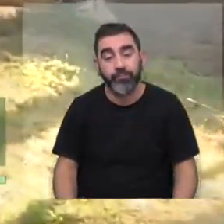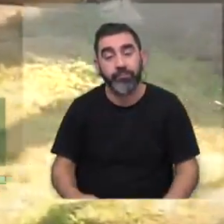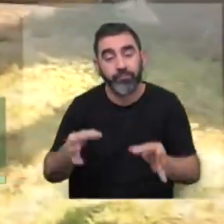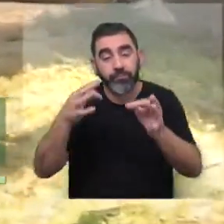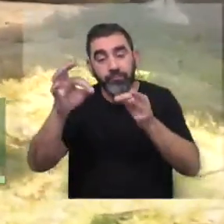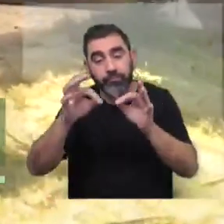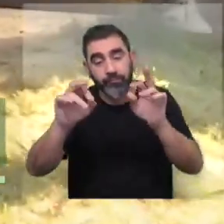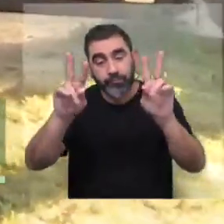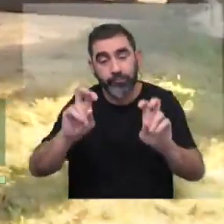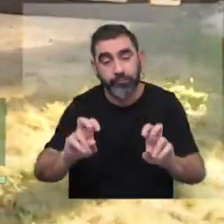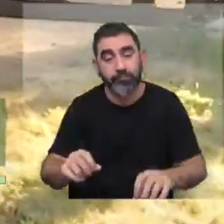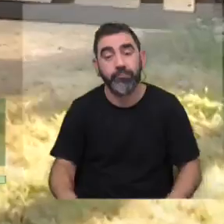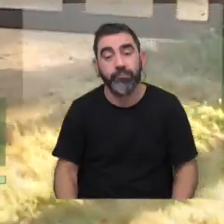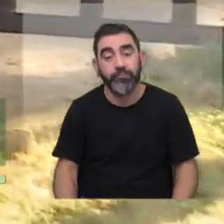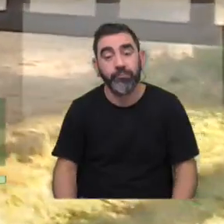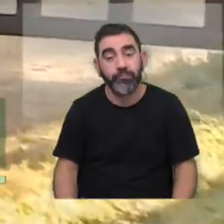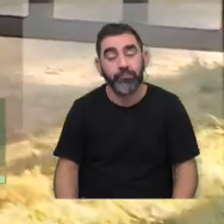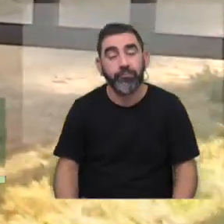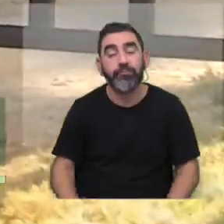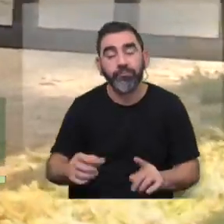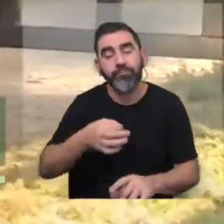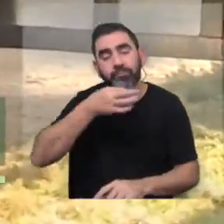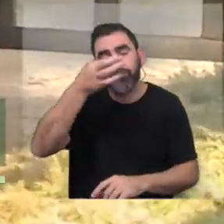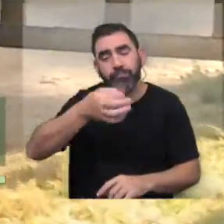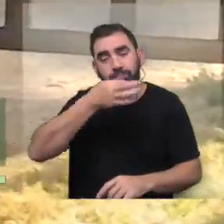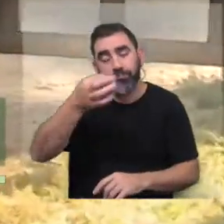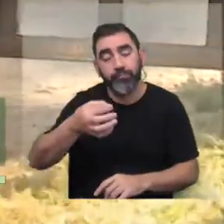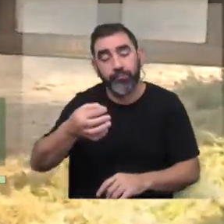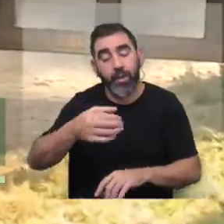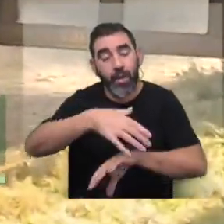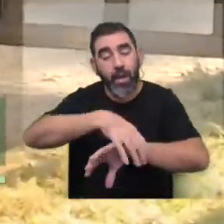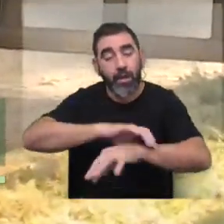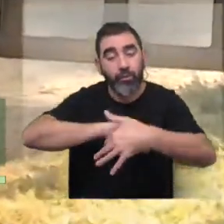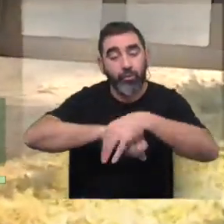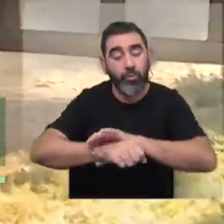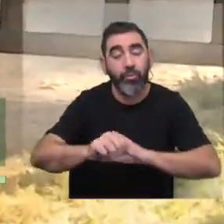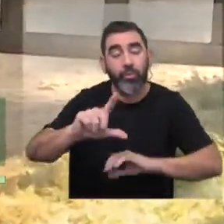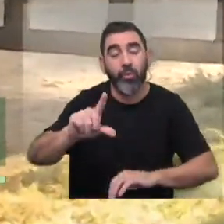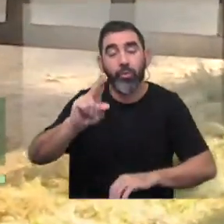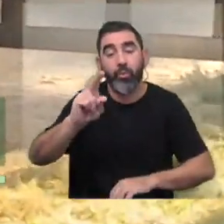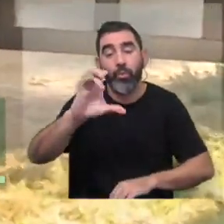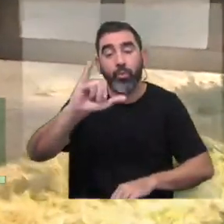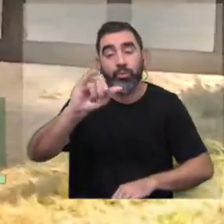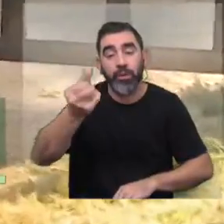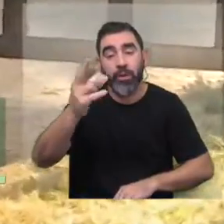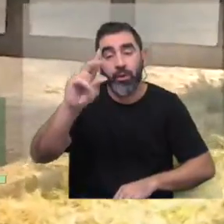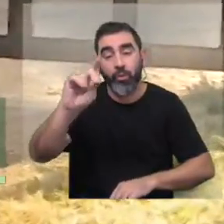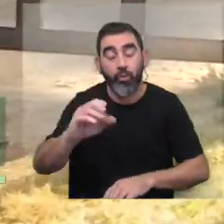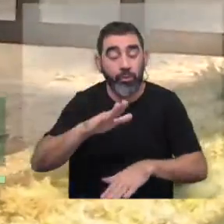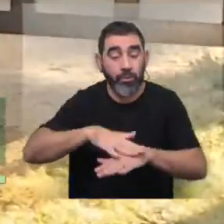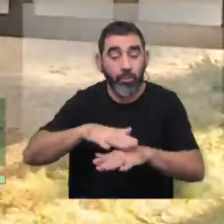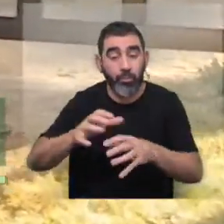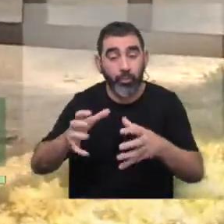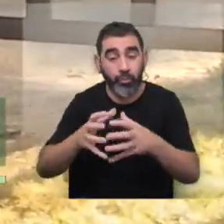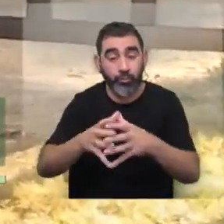detalles allí estará brindando declaraciones además la antropóloga Alicia lucier que encabeza este equipo que